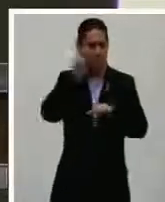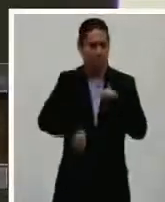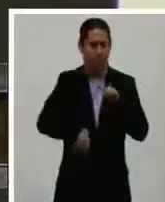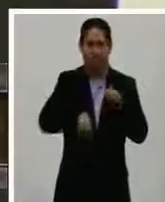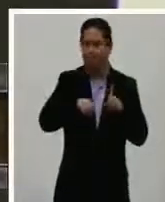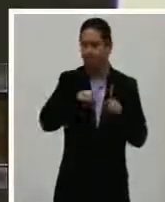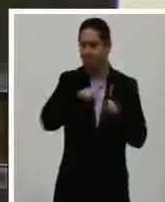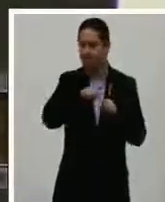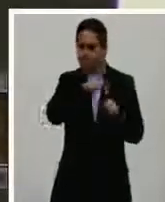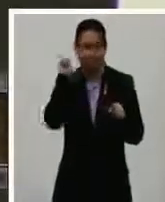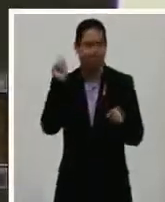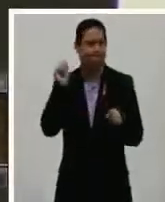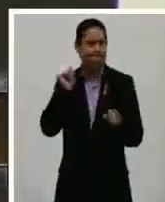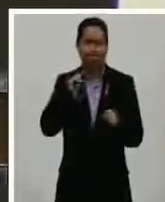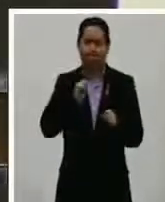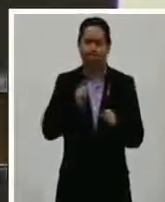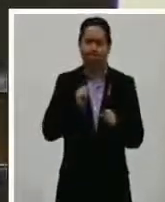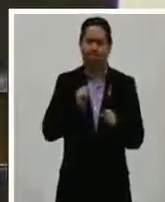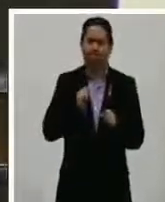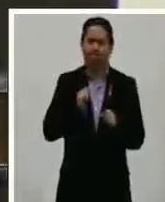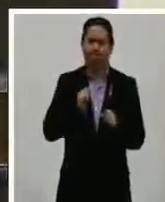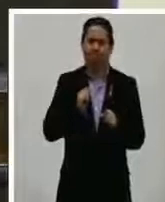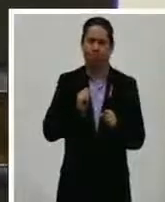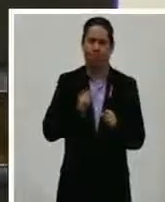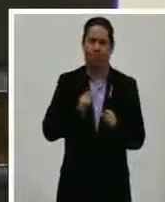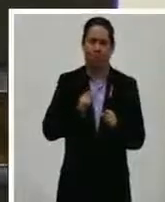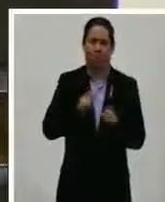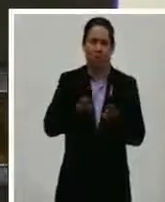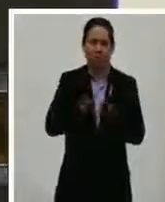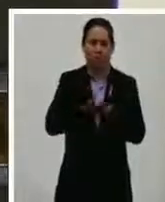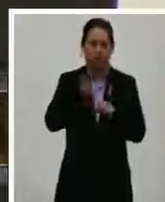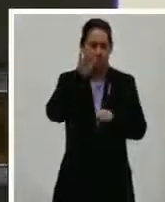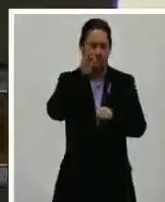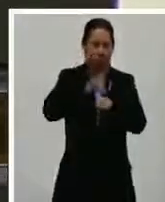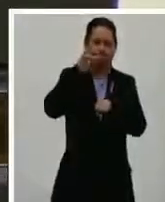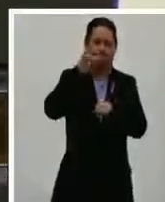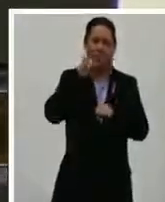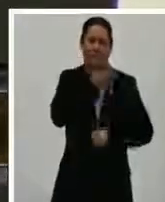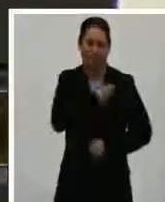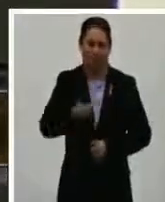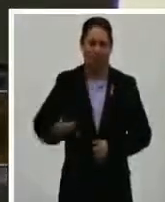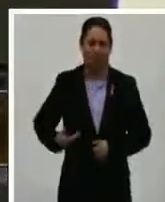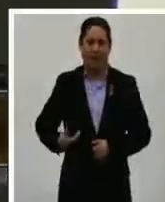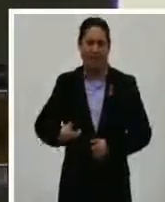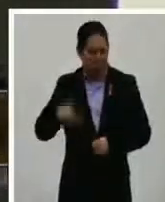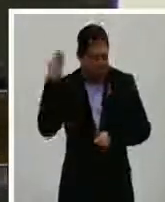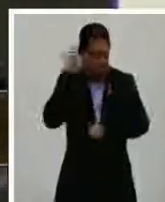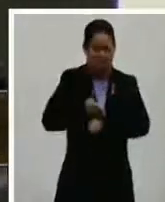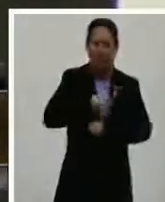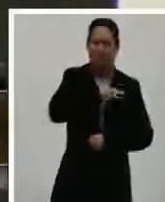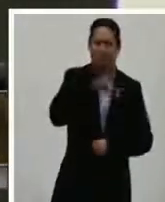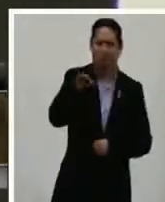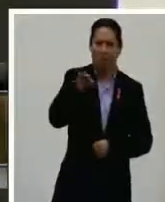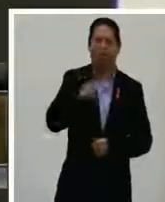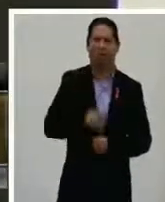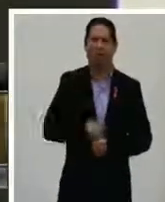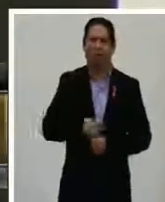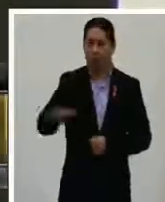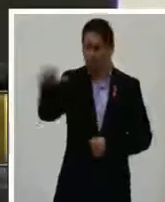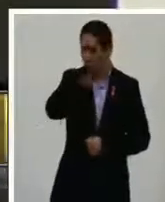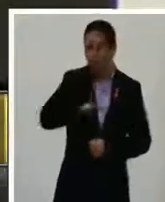es un hecho histórico establece el ejemplo y la pauta para aplicarlo a todo servidor